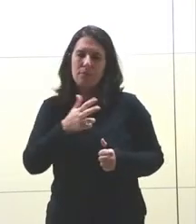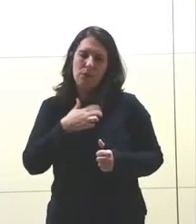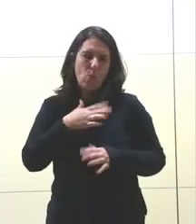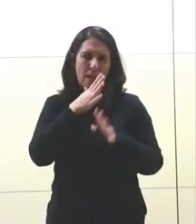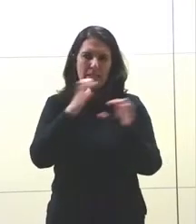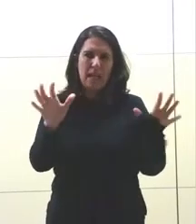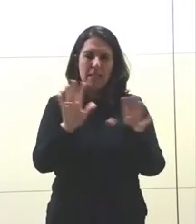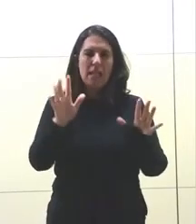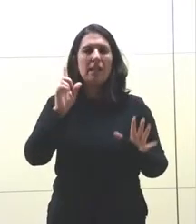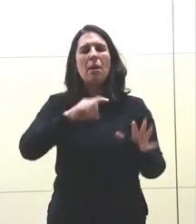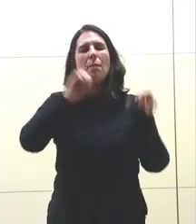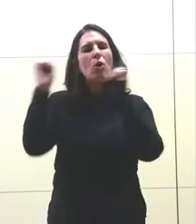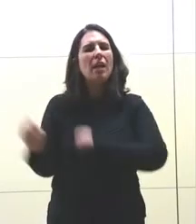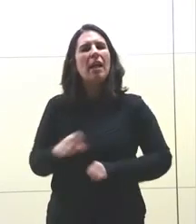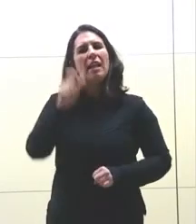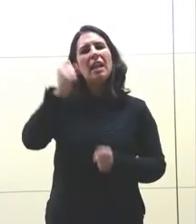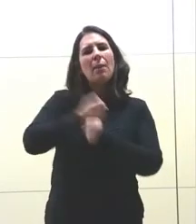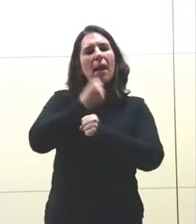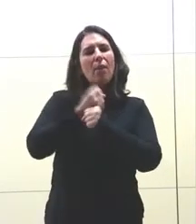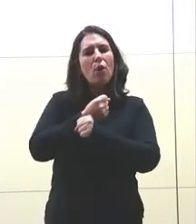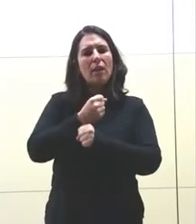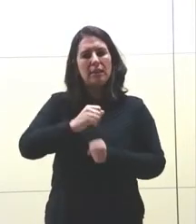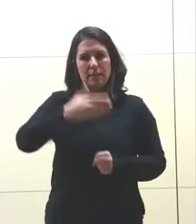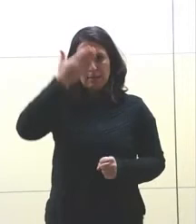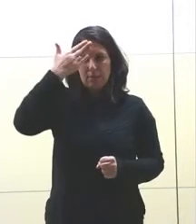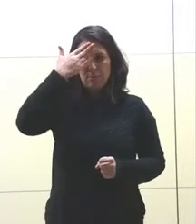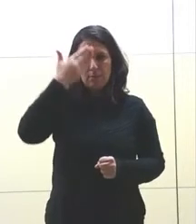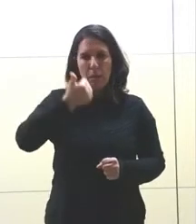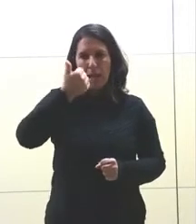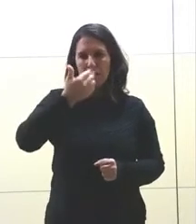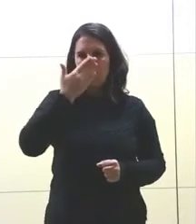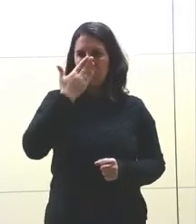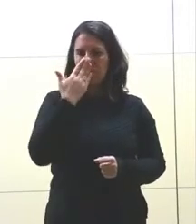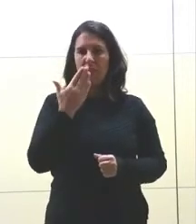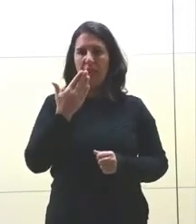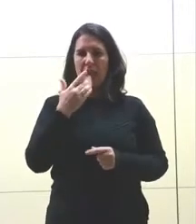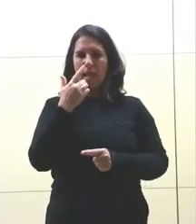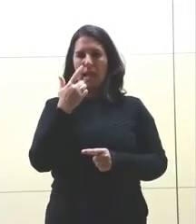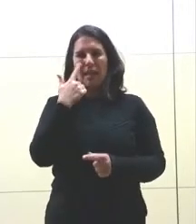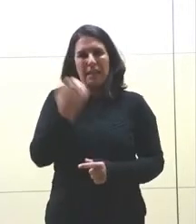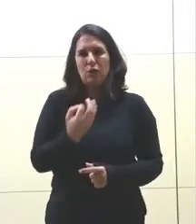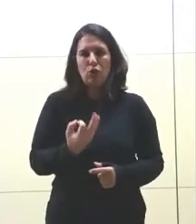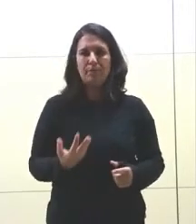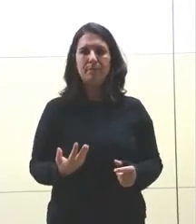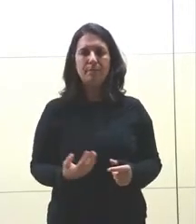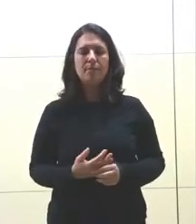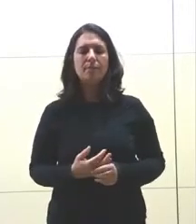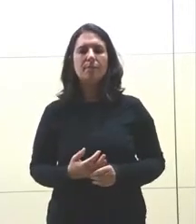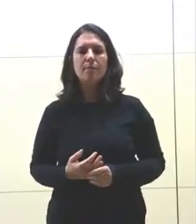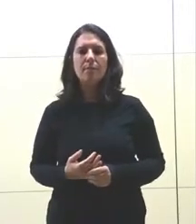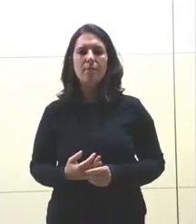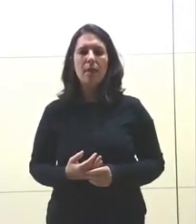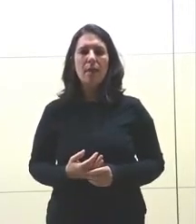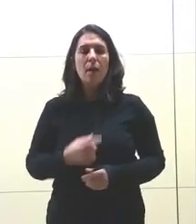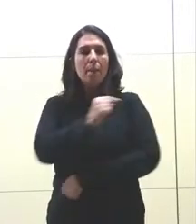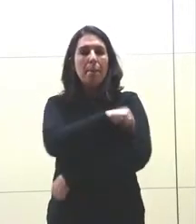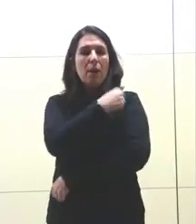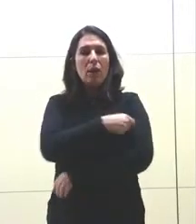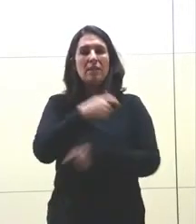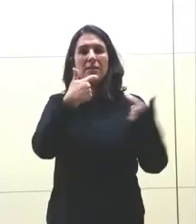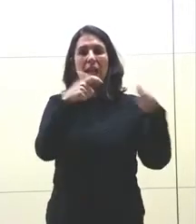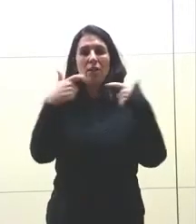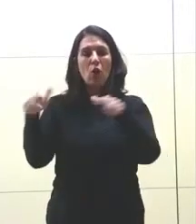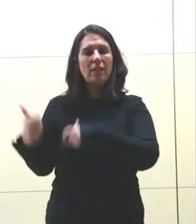que están en primera línea. Hay que suministrar vacunas a aquellos sectores que